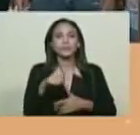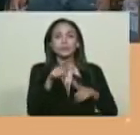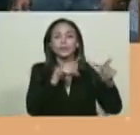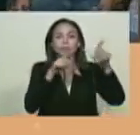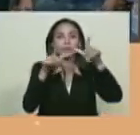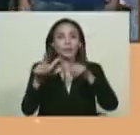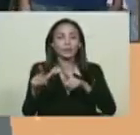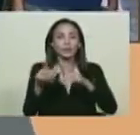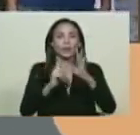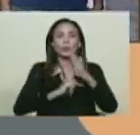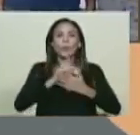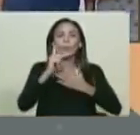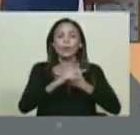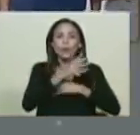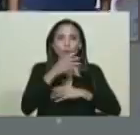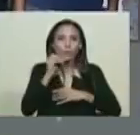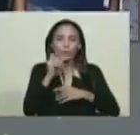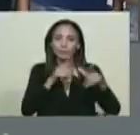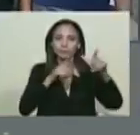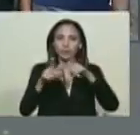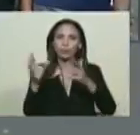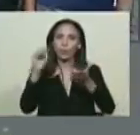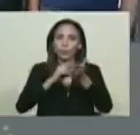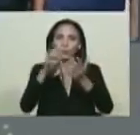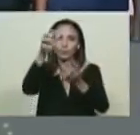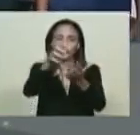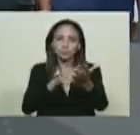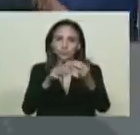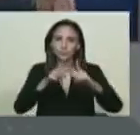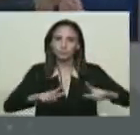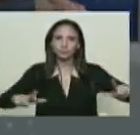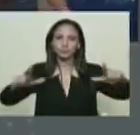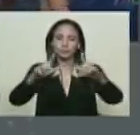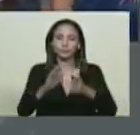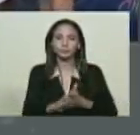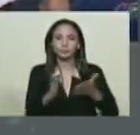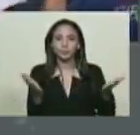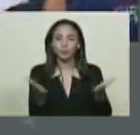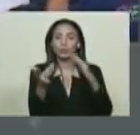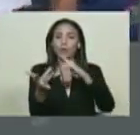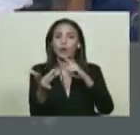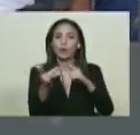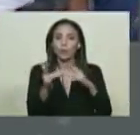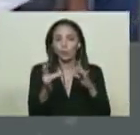ya en el plan del Chamba Juvenil, Vuelta al Campo. Le vamos a dar